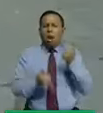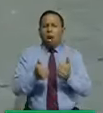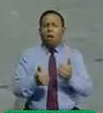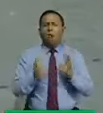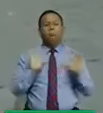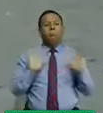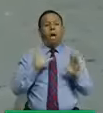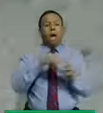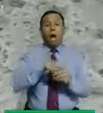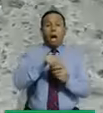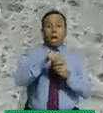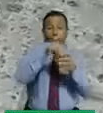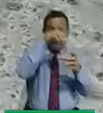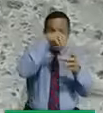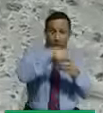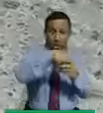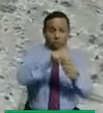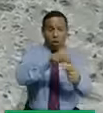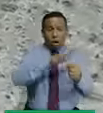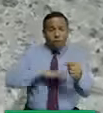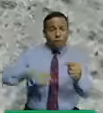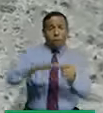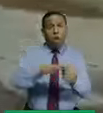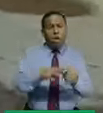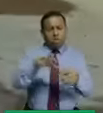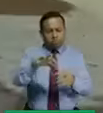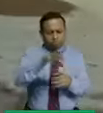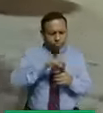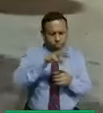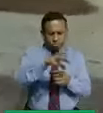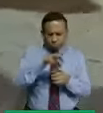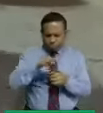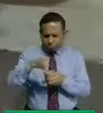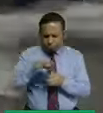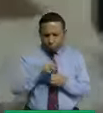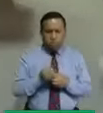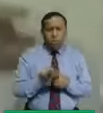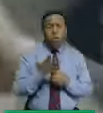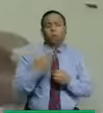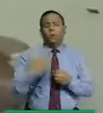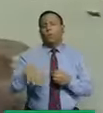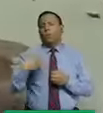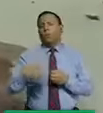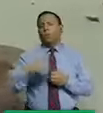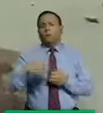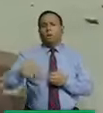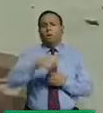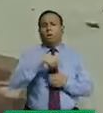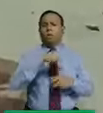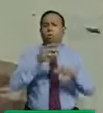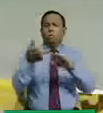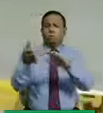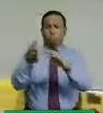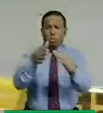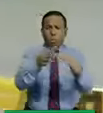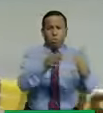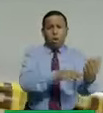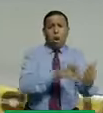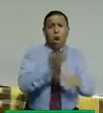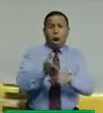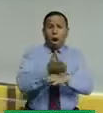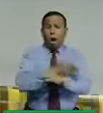fuera del lugar se hallaron casquillos de armas tipo fusil y 9 milímetros. Se conoció que ninguno de los fallecidos tenía